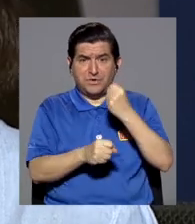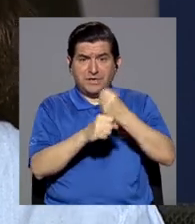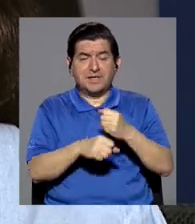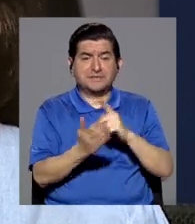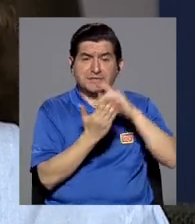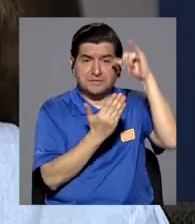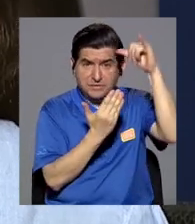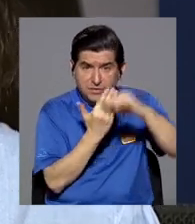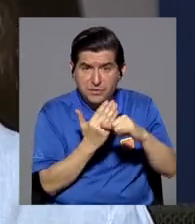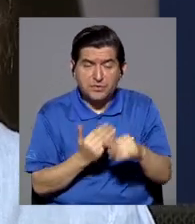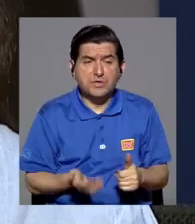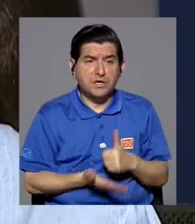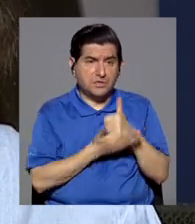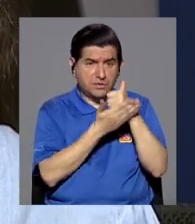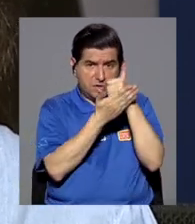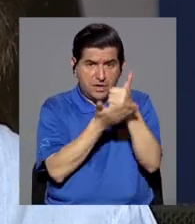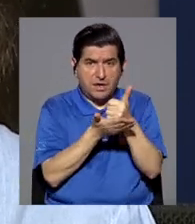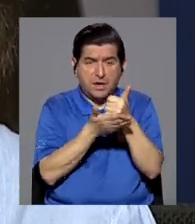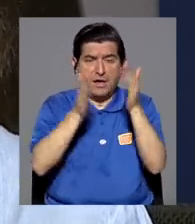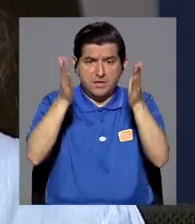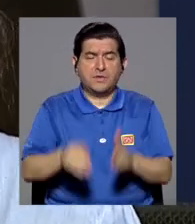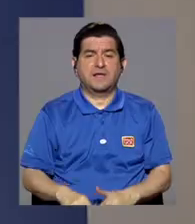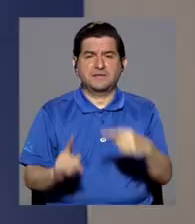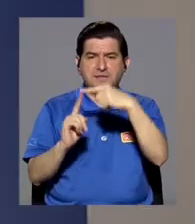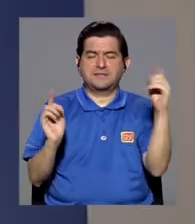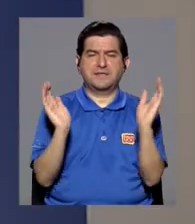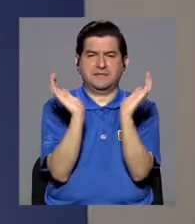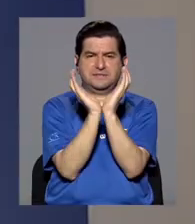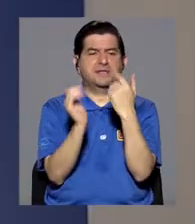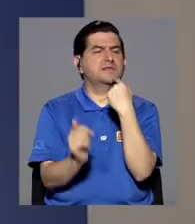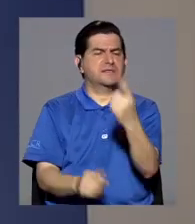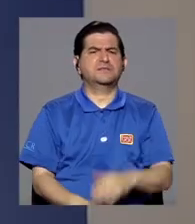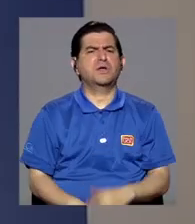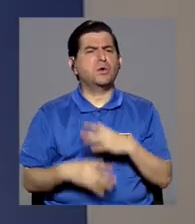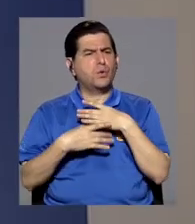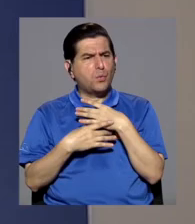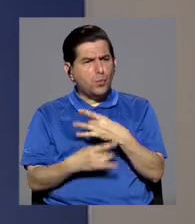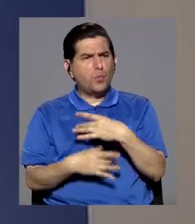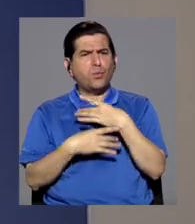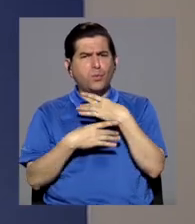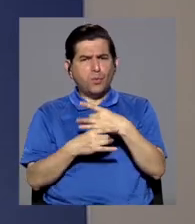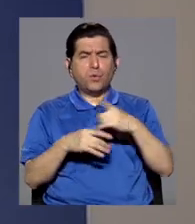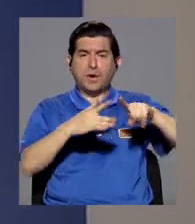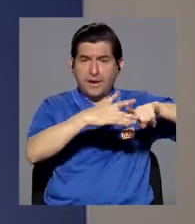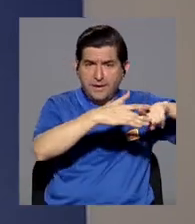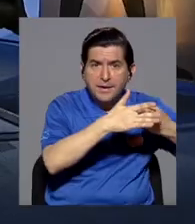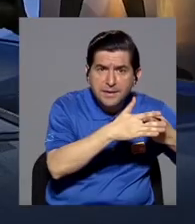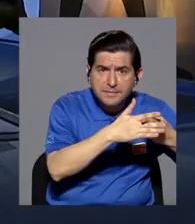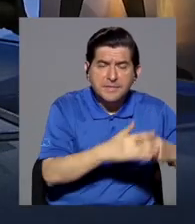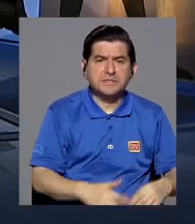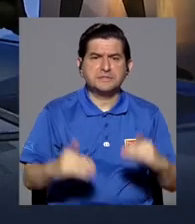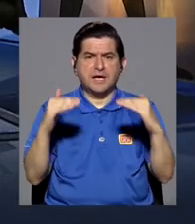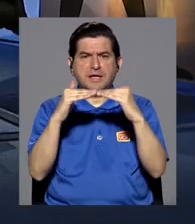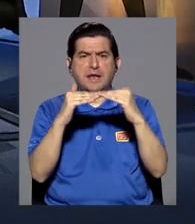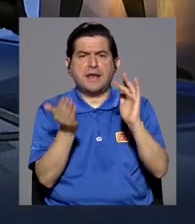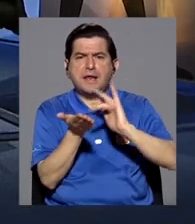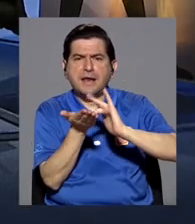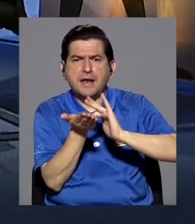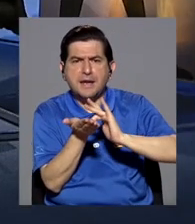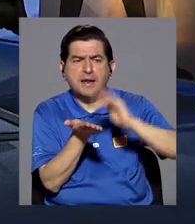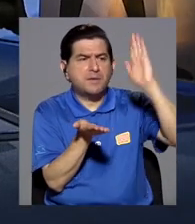en estos proyectos digamos colaboradores y colaboradoras de la caja dicen que interesante empezamos con esto y los niveles de